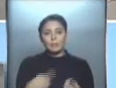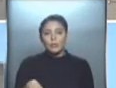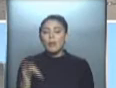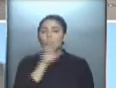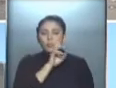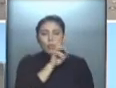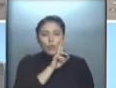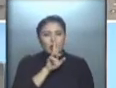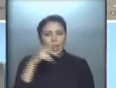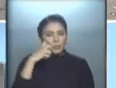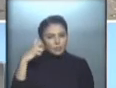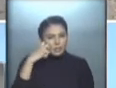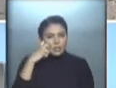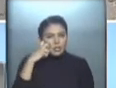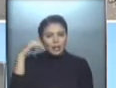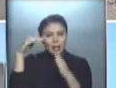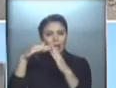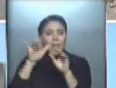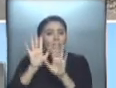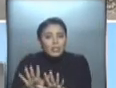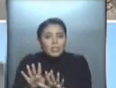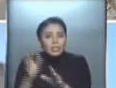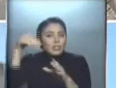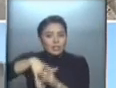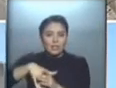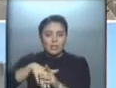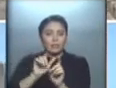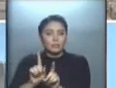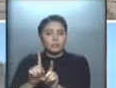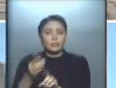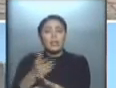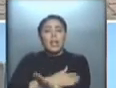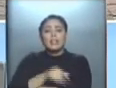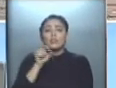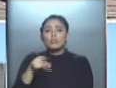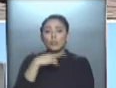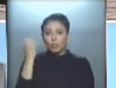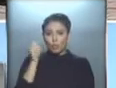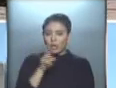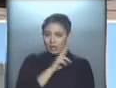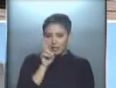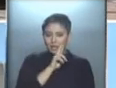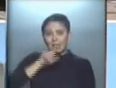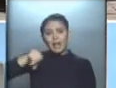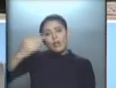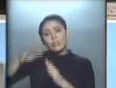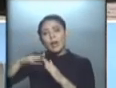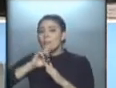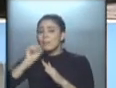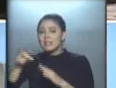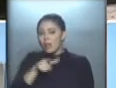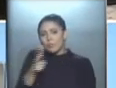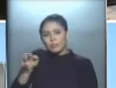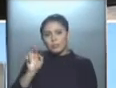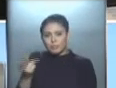esta mujer a esta anciana que ha quedado encerrada con estos perros luego de que su hija matara a la vecina y se diera